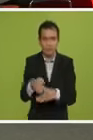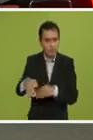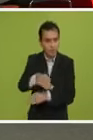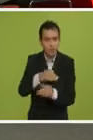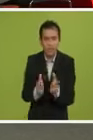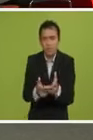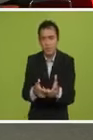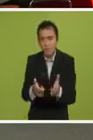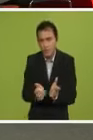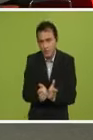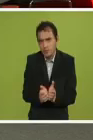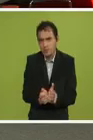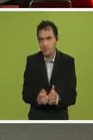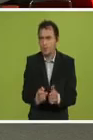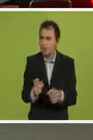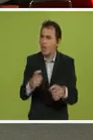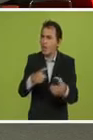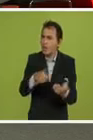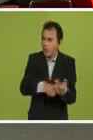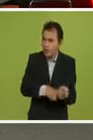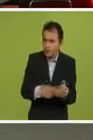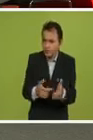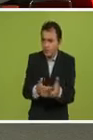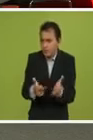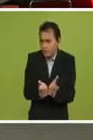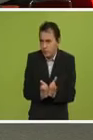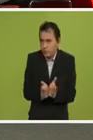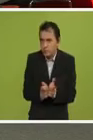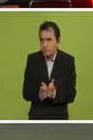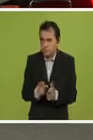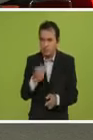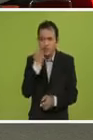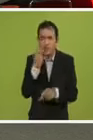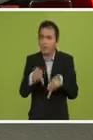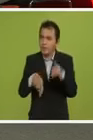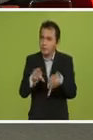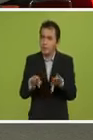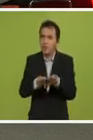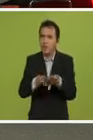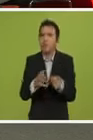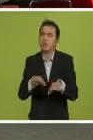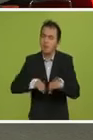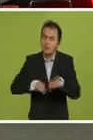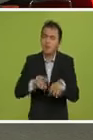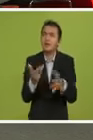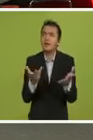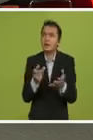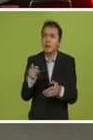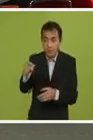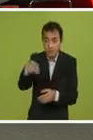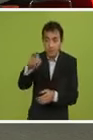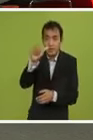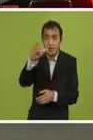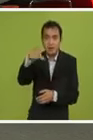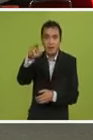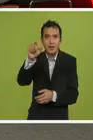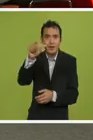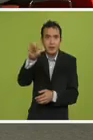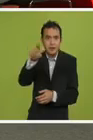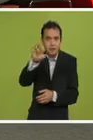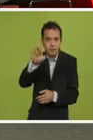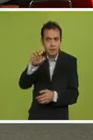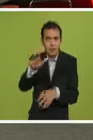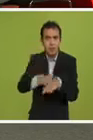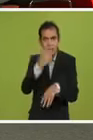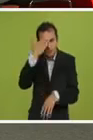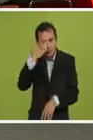colectivos, Alicia, quisiéramos que platicáramos o que nos platicaras cómo es el trabajo que hacen ustedes en Aquelarre, porque sabemos que